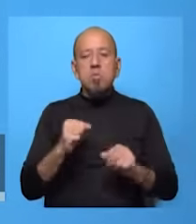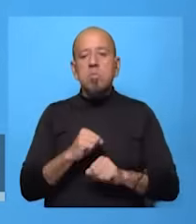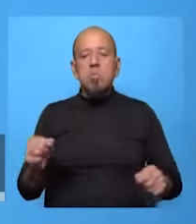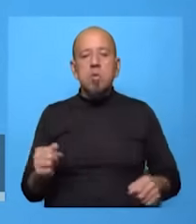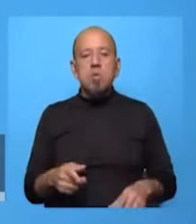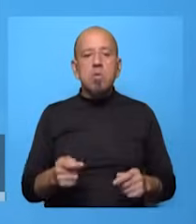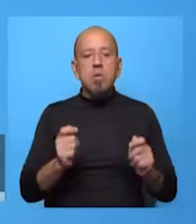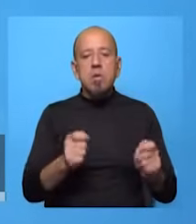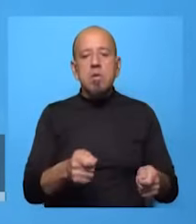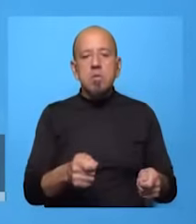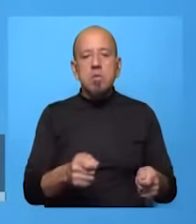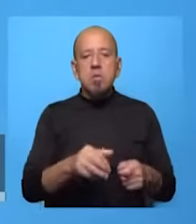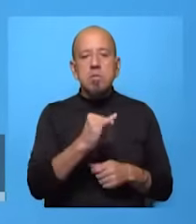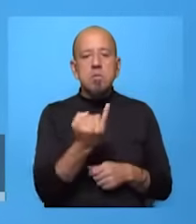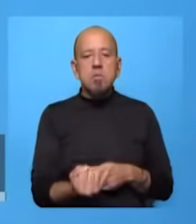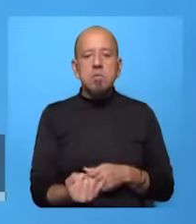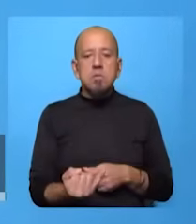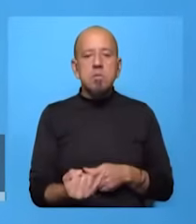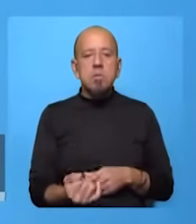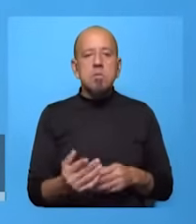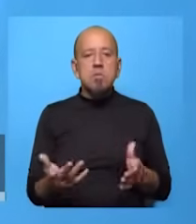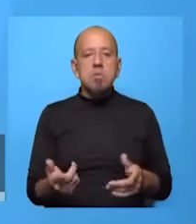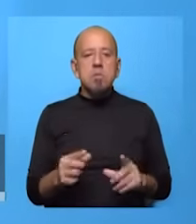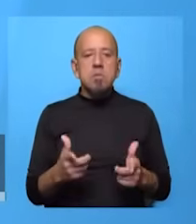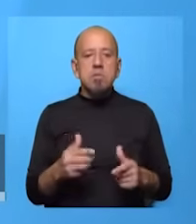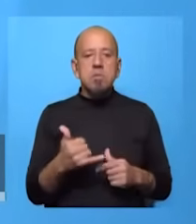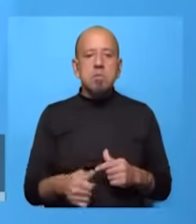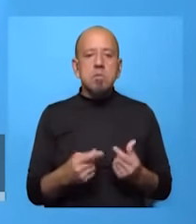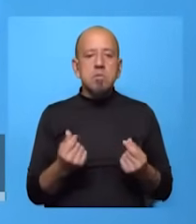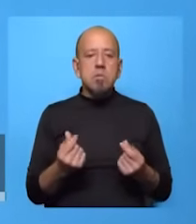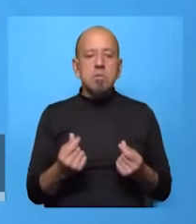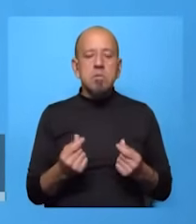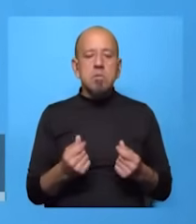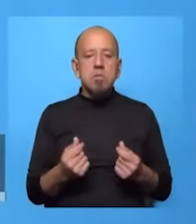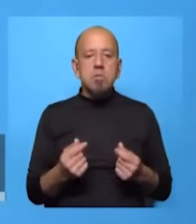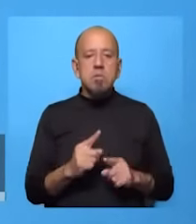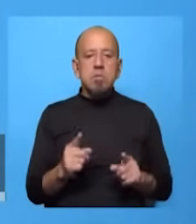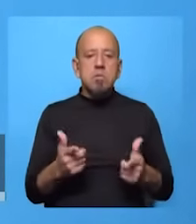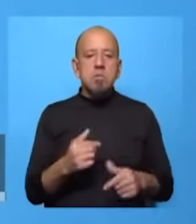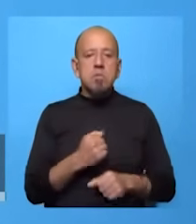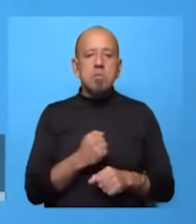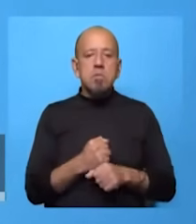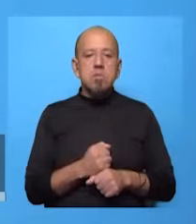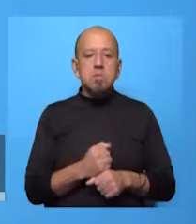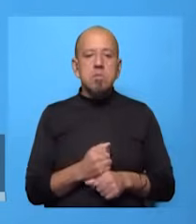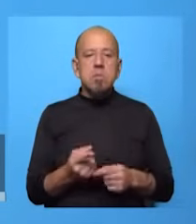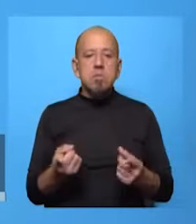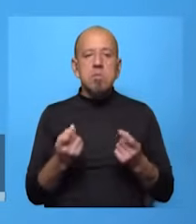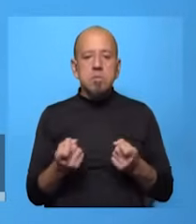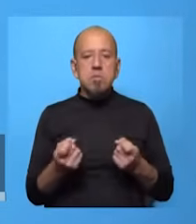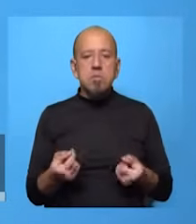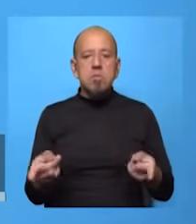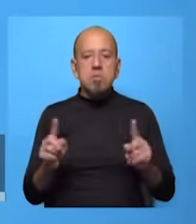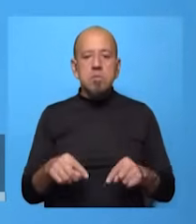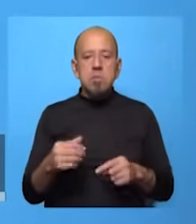determinada dieta a alguno de los pacientes viene acá porque me dice no tengo plata no tengo trabajo no lo puedo cumplir Y entonces se necesita que vuelva el